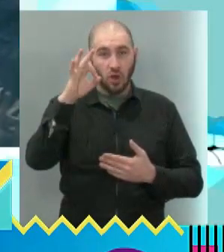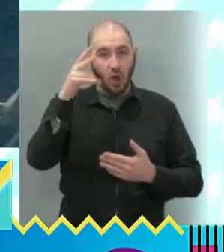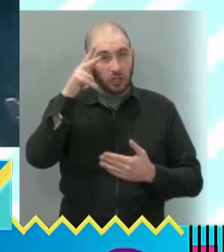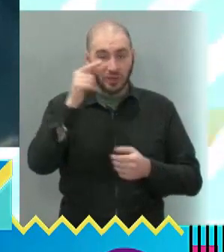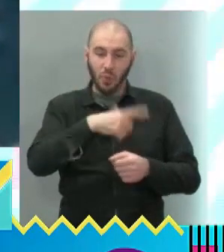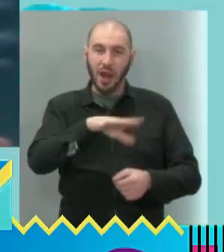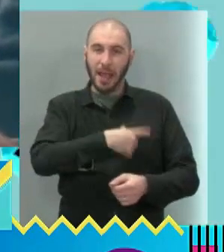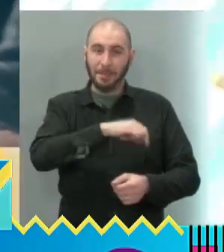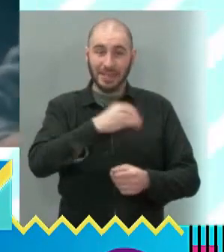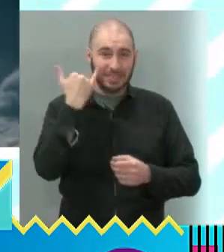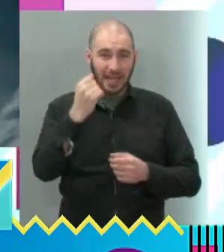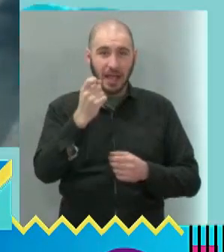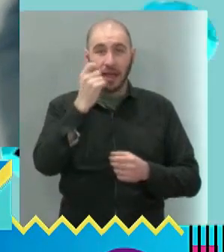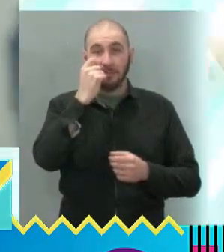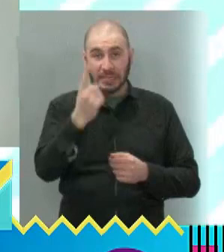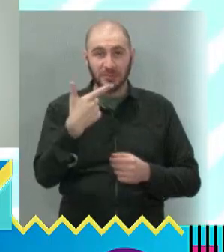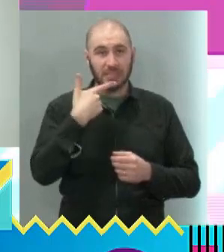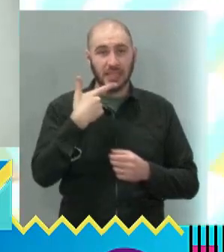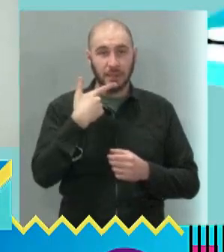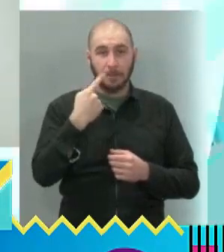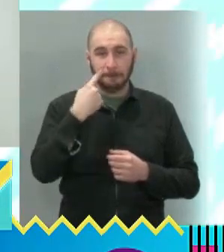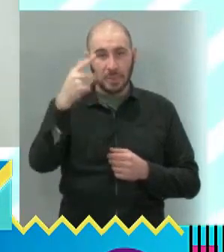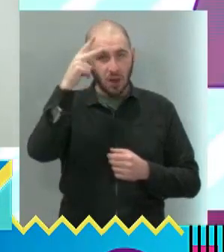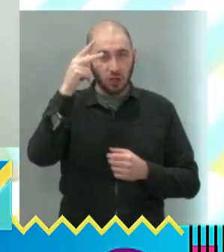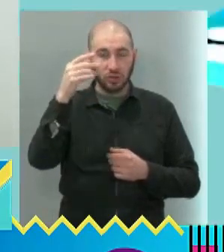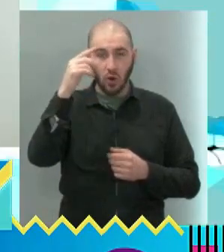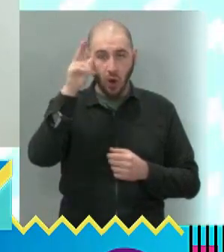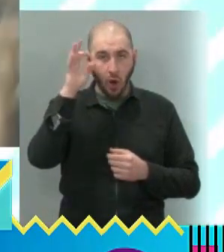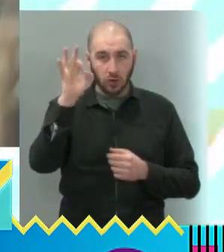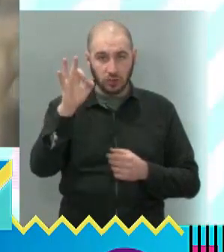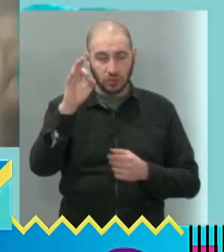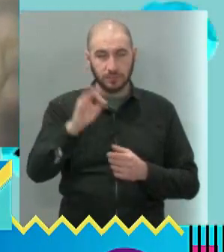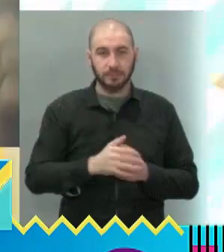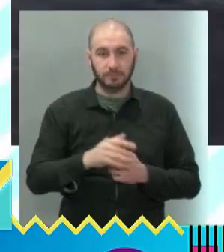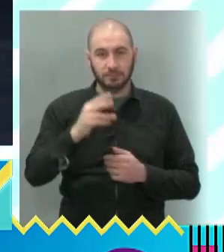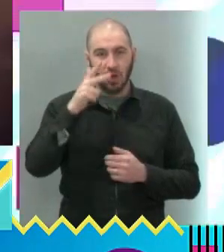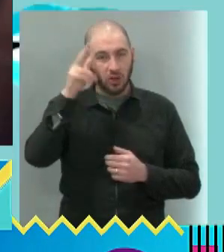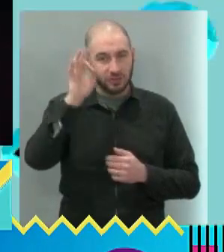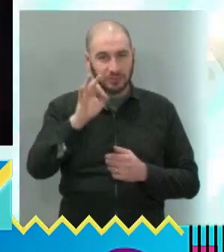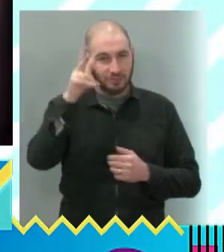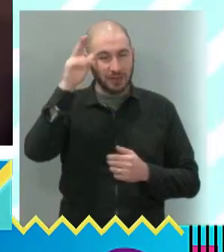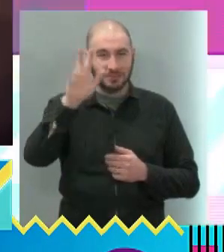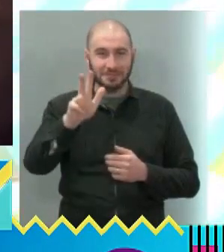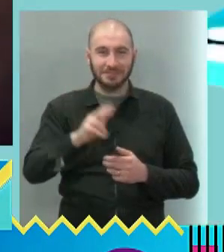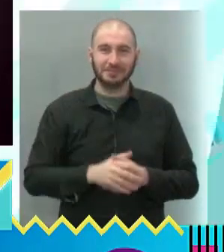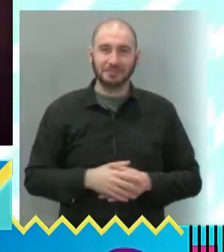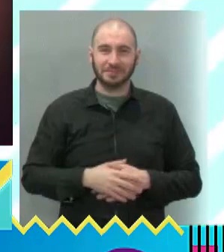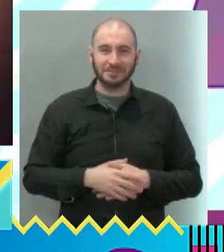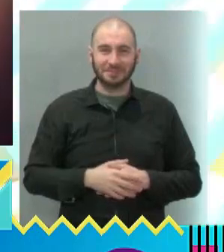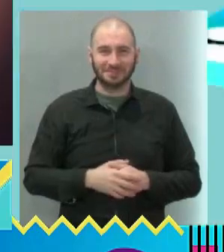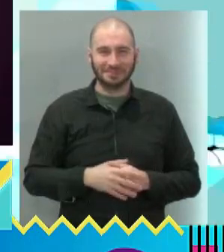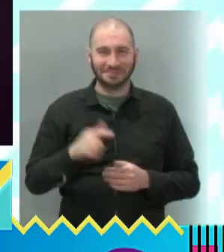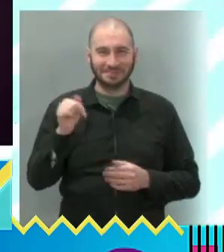España. El 21 de septiembre de 1808 se constituye la